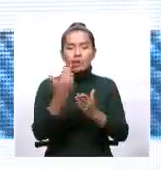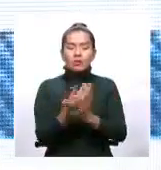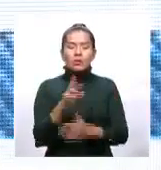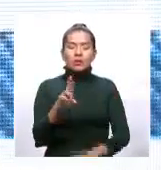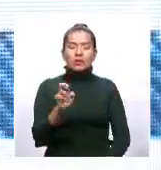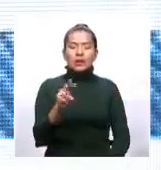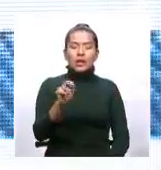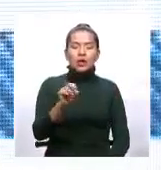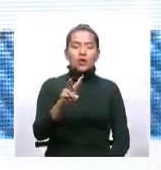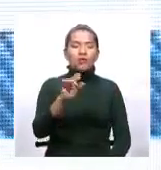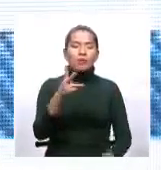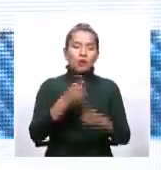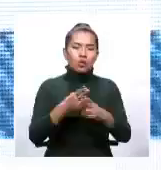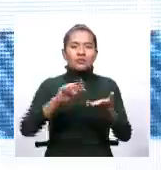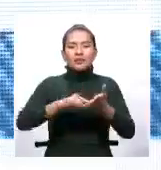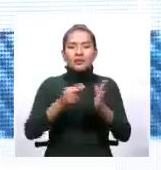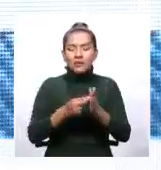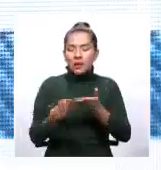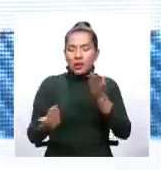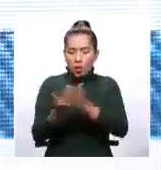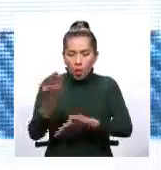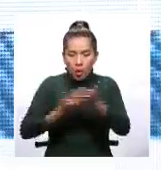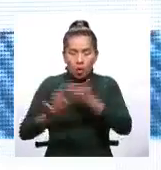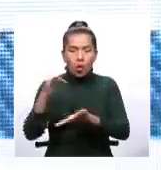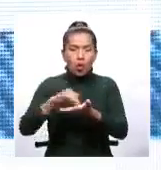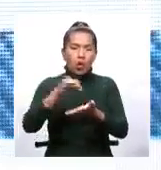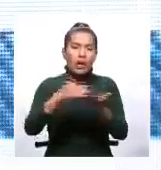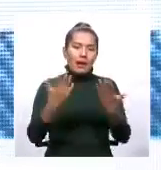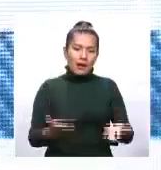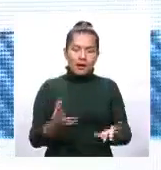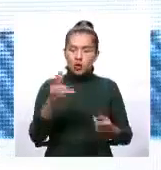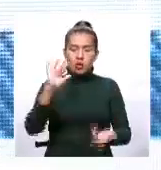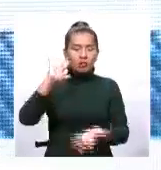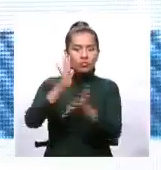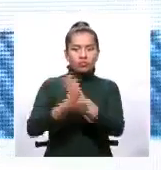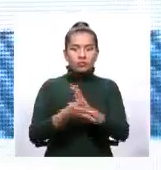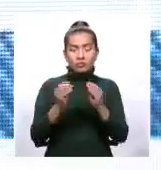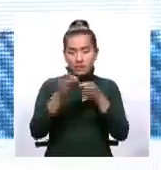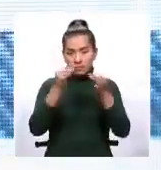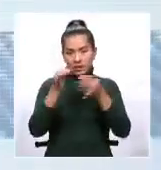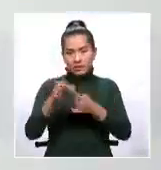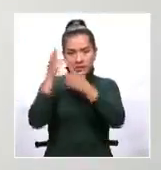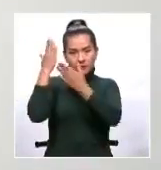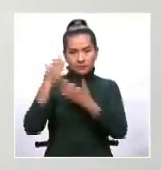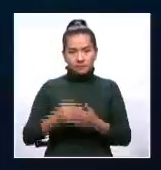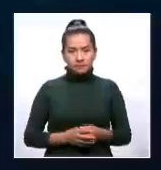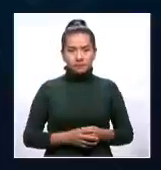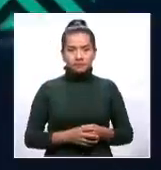Energías Renovables. Mayerlin Quintanilla ha preparado el siguiente informe especial.